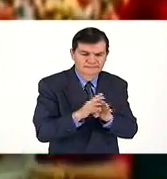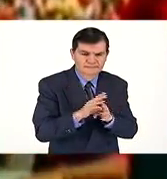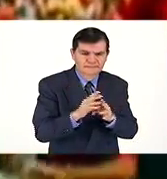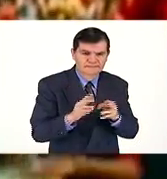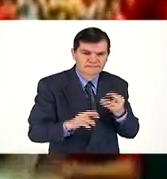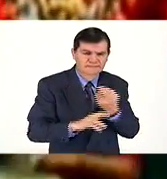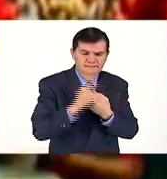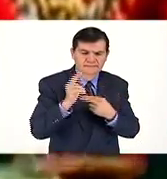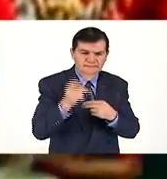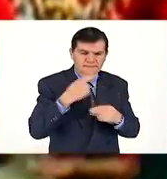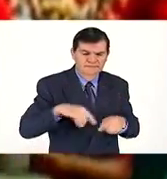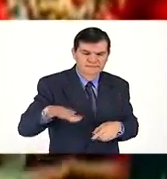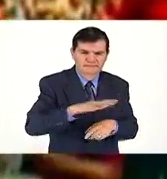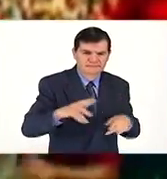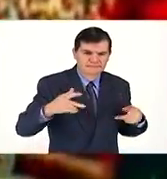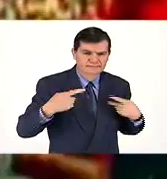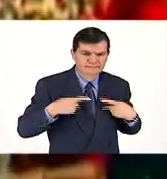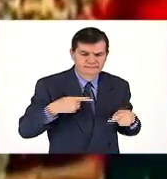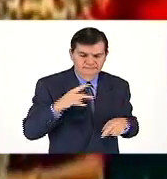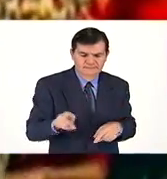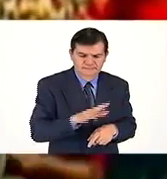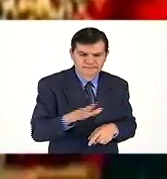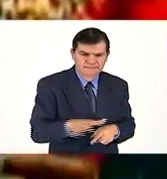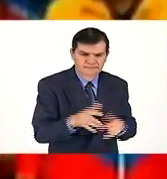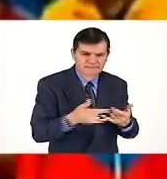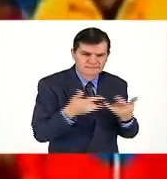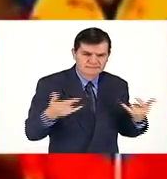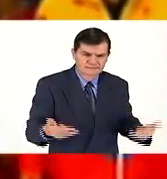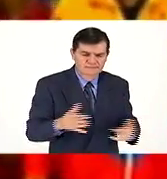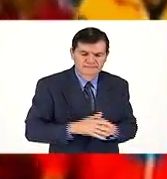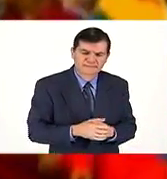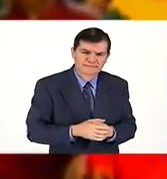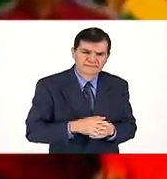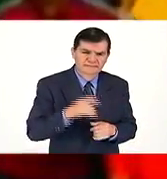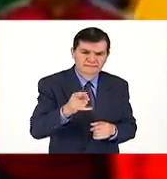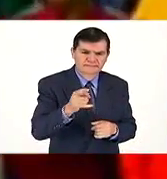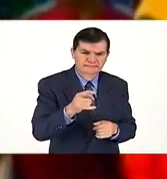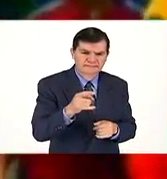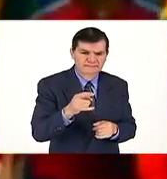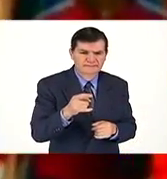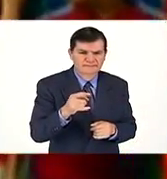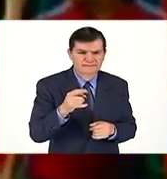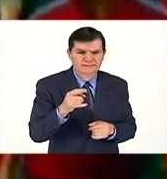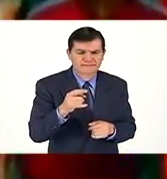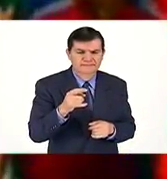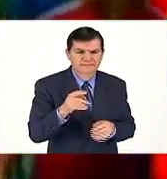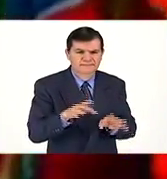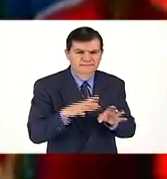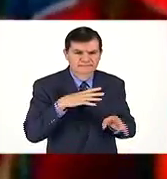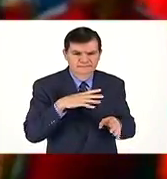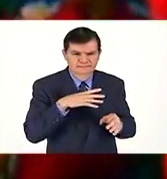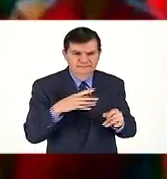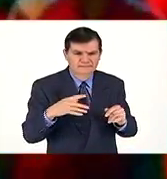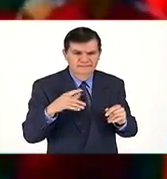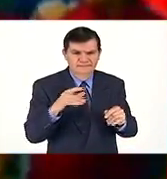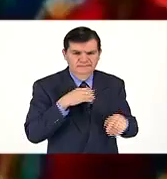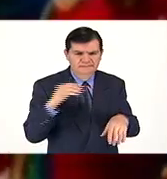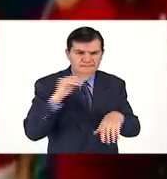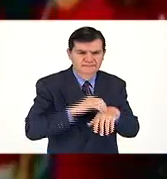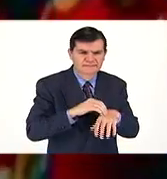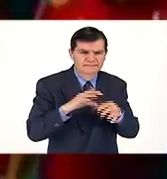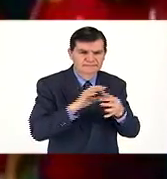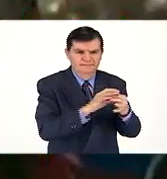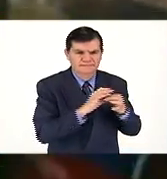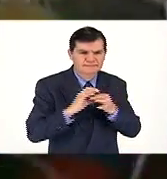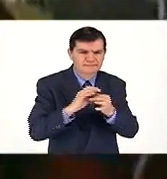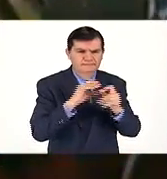contrarrevolución enfrentada al pueblo cuando está haciendo su propia historia. Espero que han hecho muy bien ese triunfo que han obtenido y ojalá puedan ponerse en sintonía con la